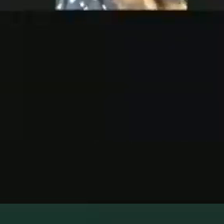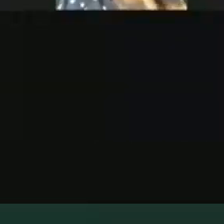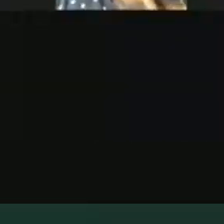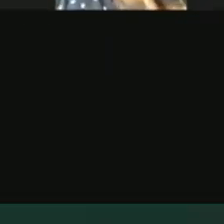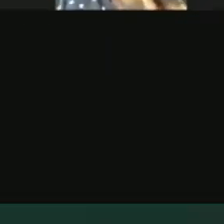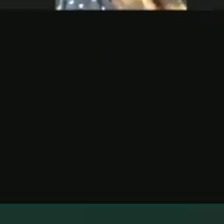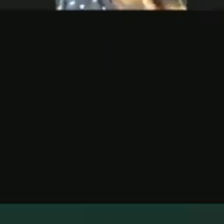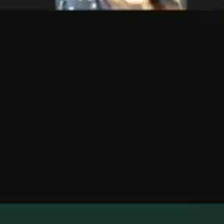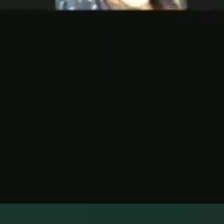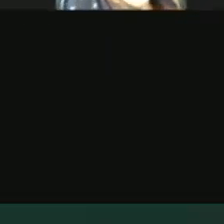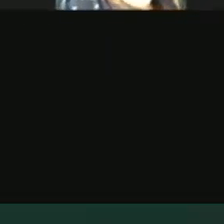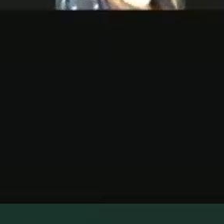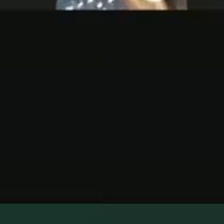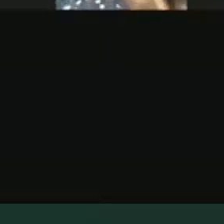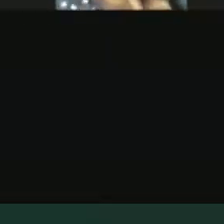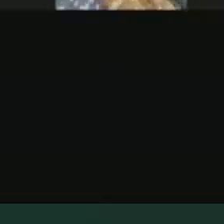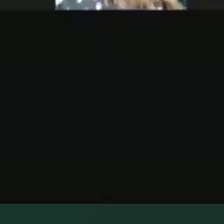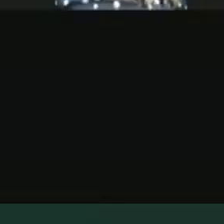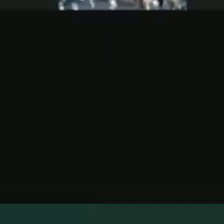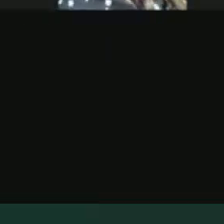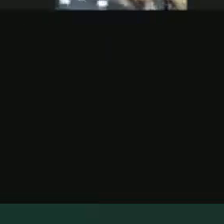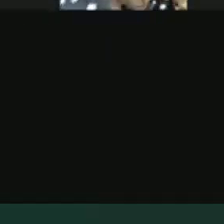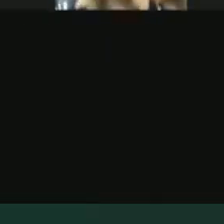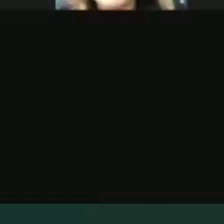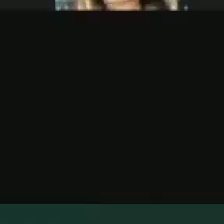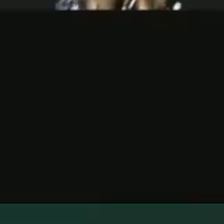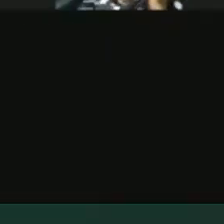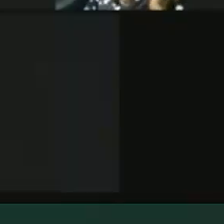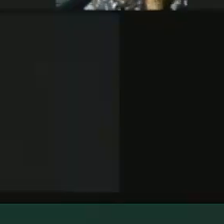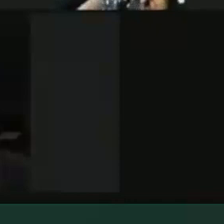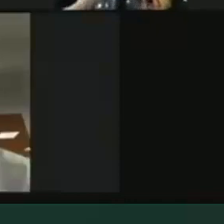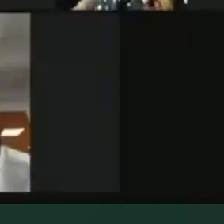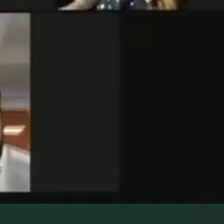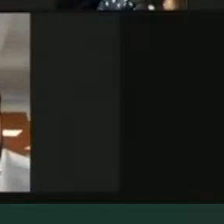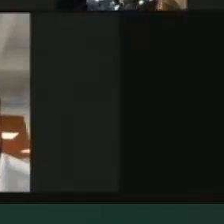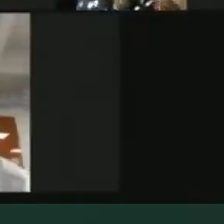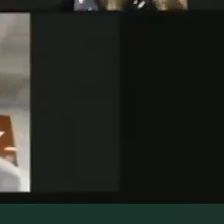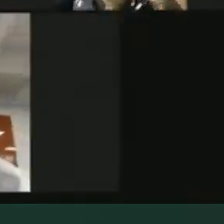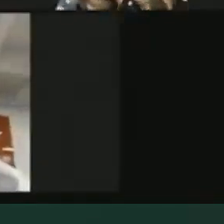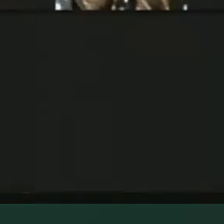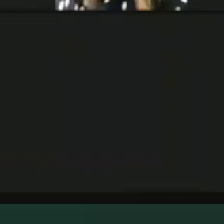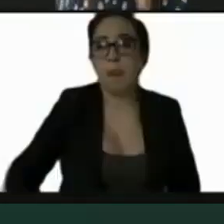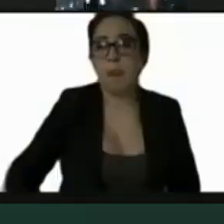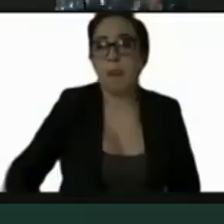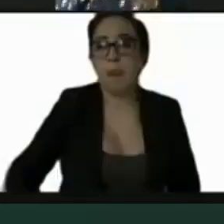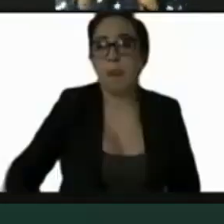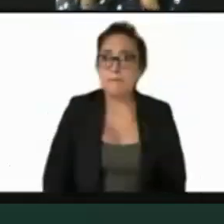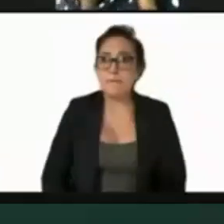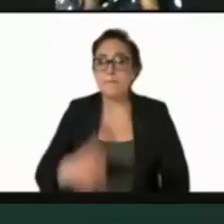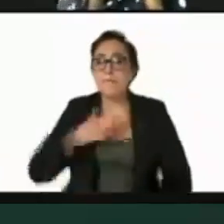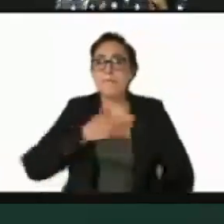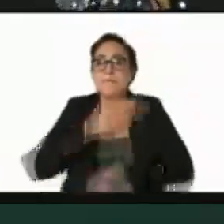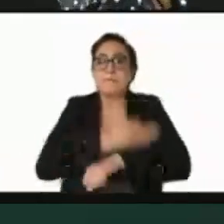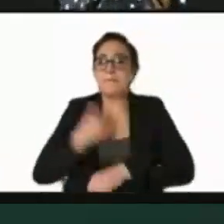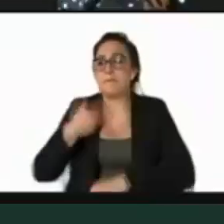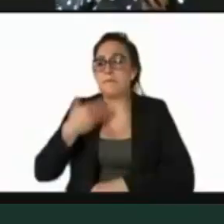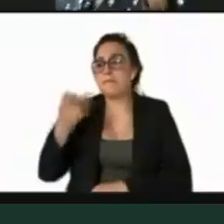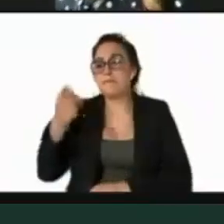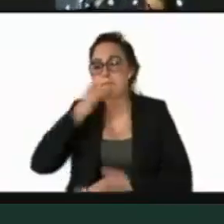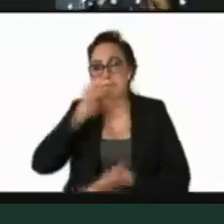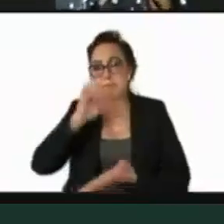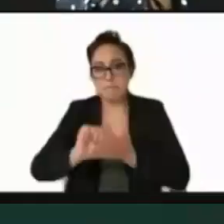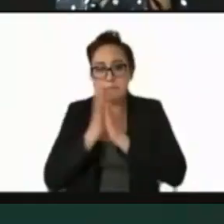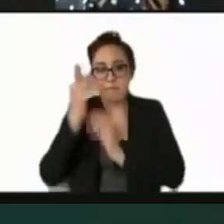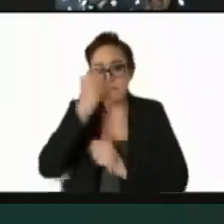La Comisión de Planeación del Desarrollo será presidida por el diputado panista Ricardo Rubio Torres, en sustitución del legislador